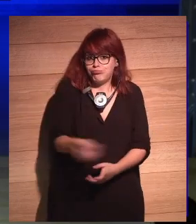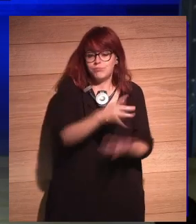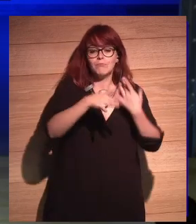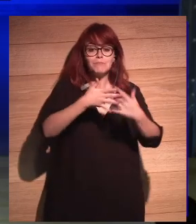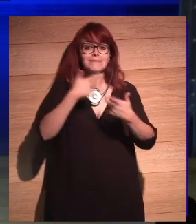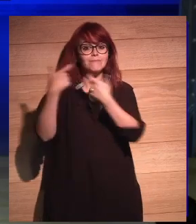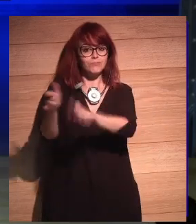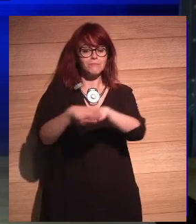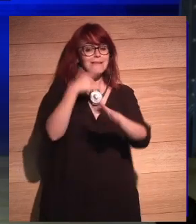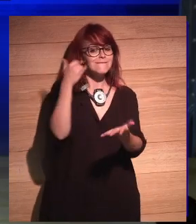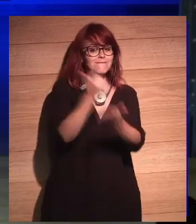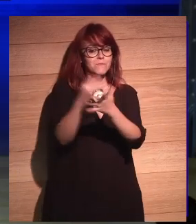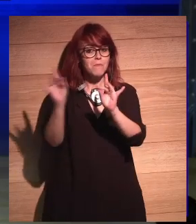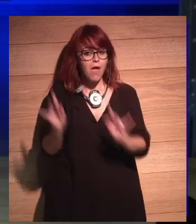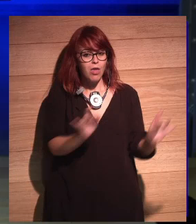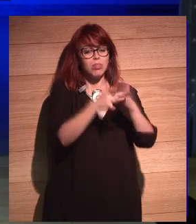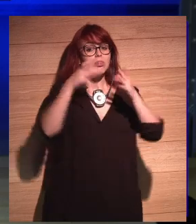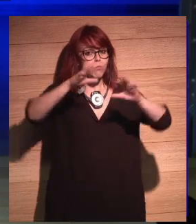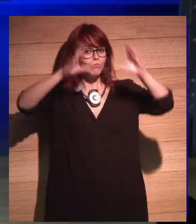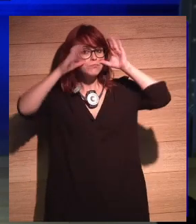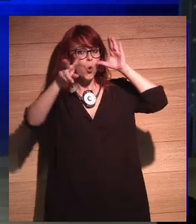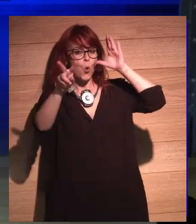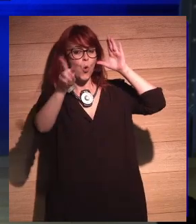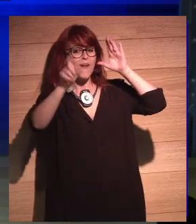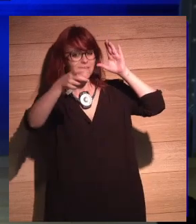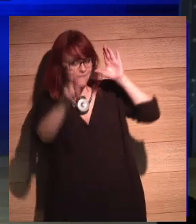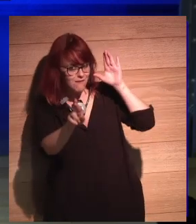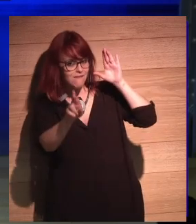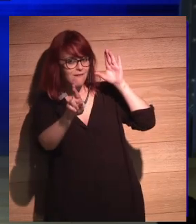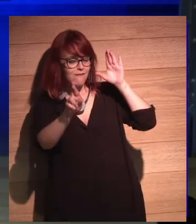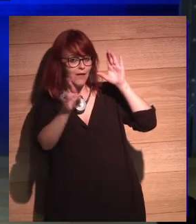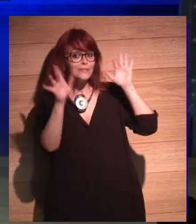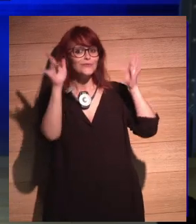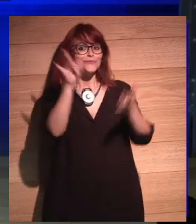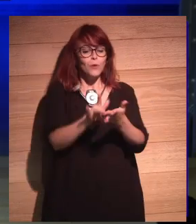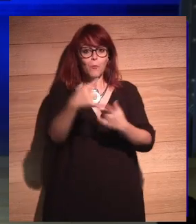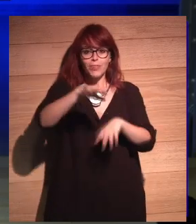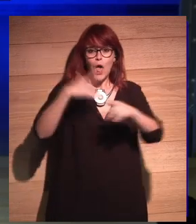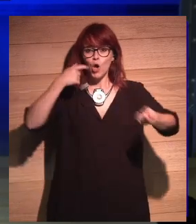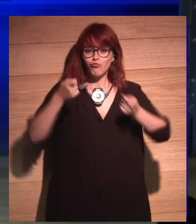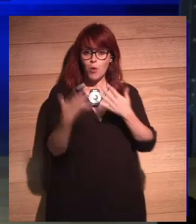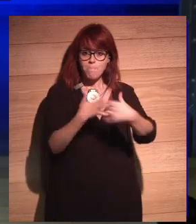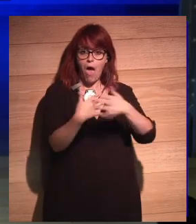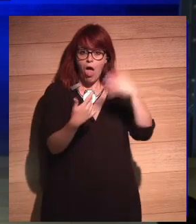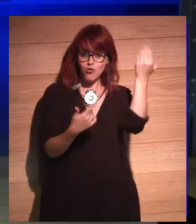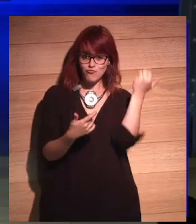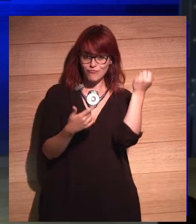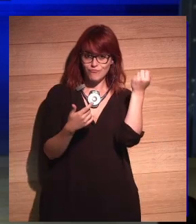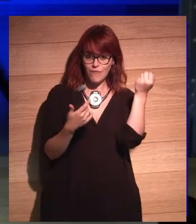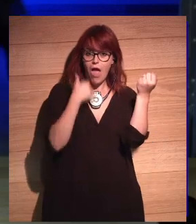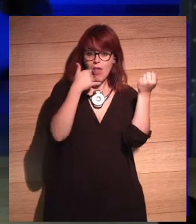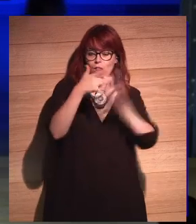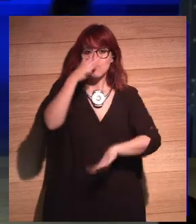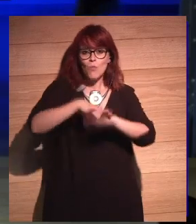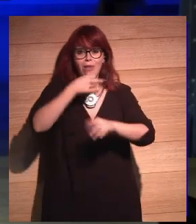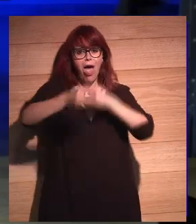este tipo de experiencias de realidad extendida, podemos tener un controlador en la mano y hay muchísimas cosas que